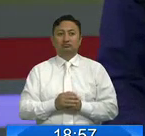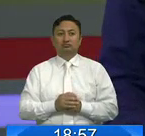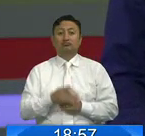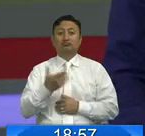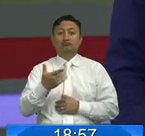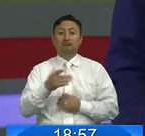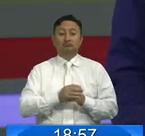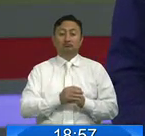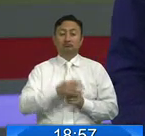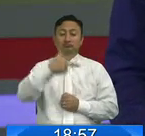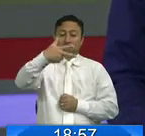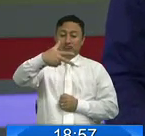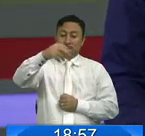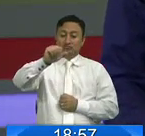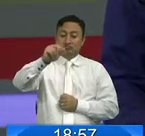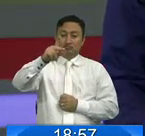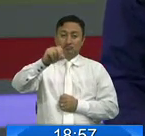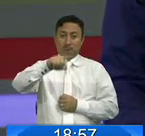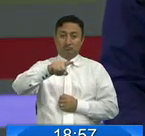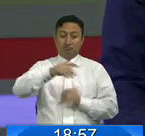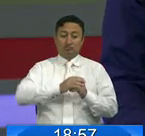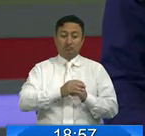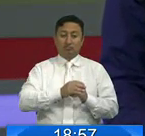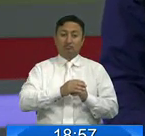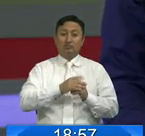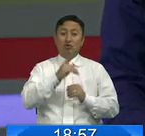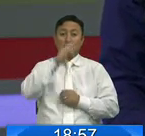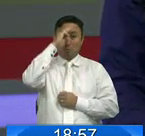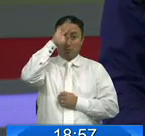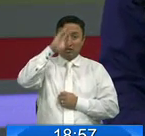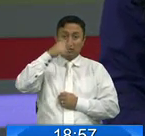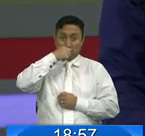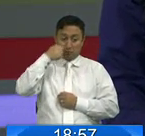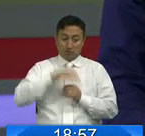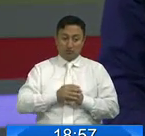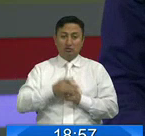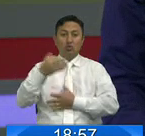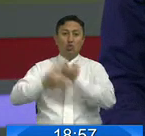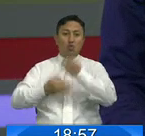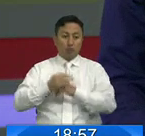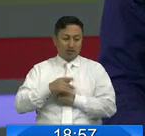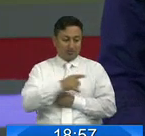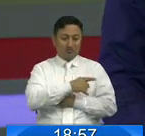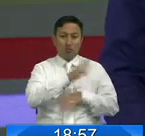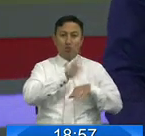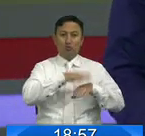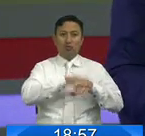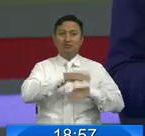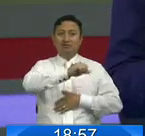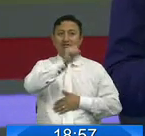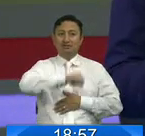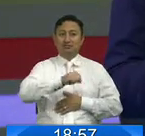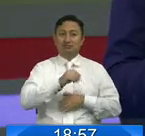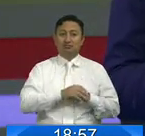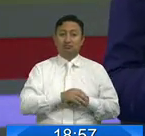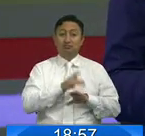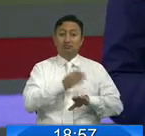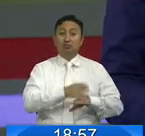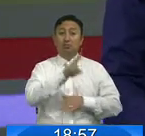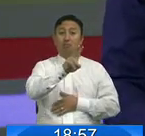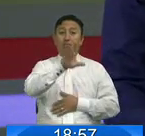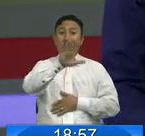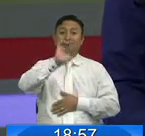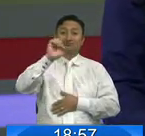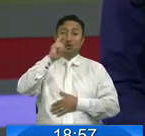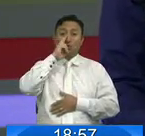narcotraficante mexicano Joaquín El Chapo Guzmán fue declarado culpable de todos los cargos que se lo imputan. Se prevé que el 25 de